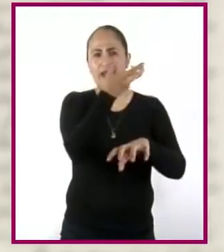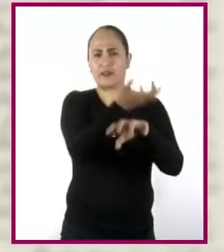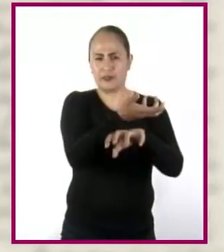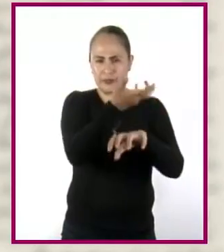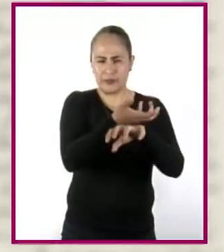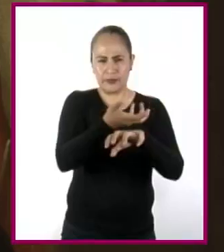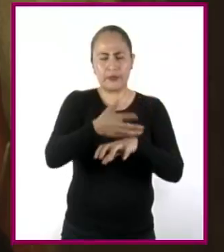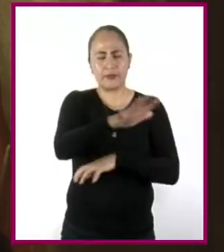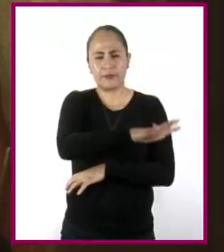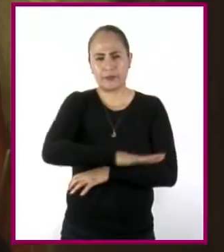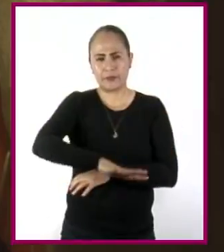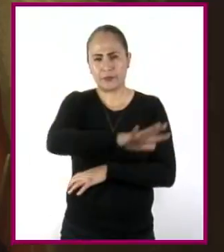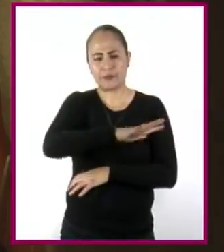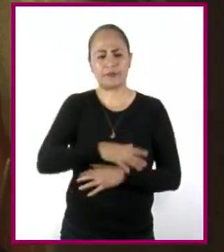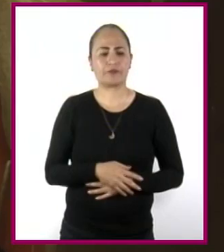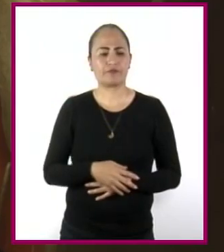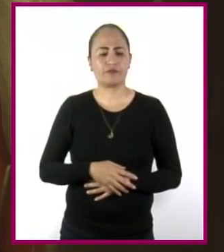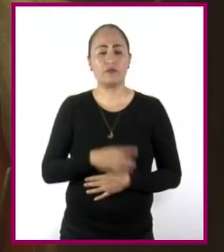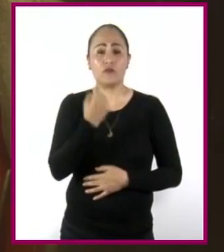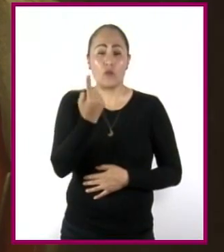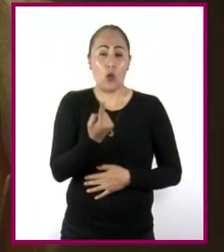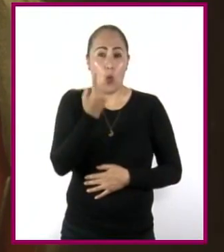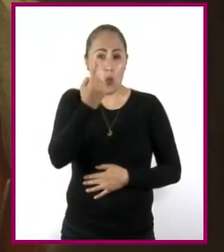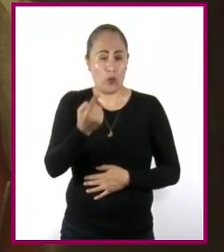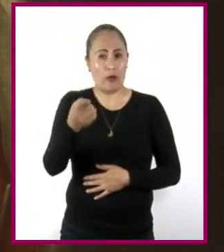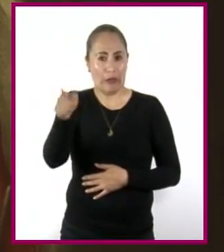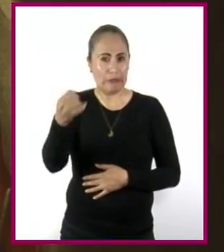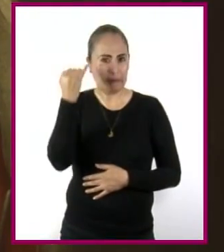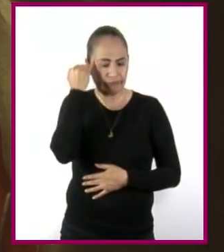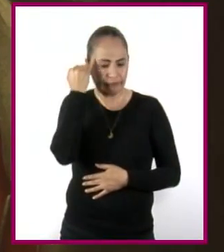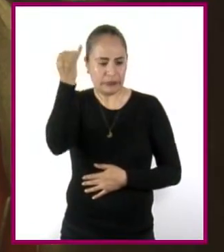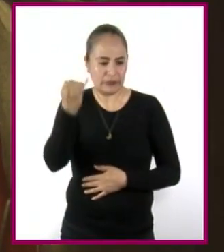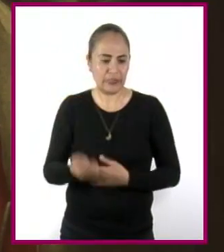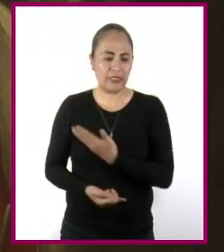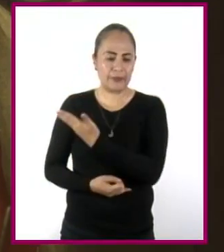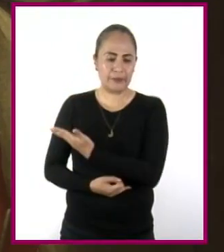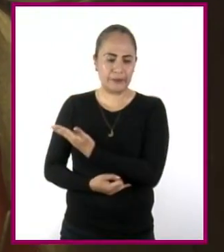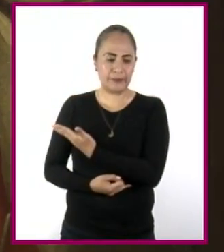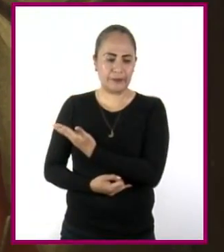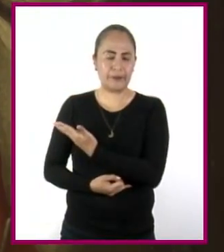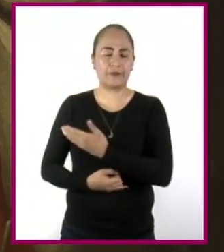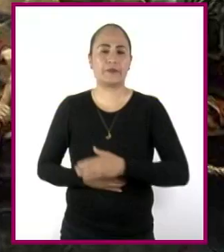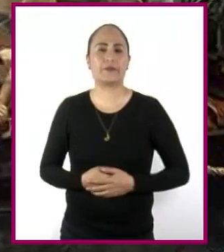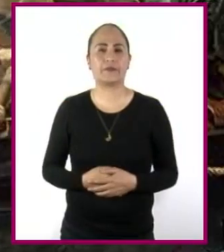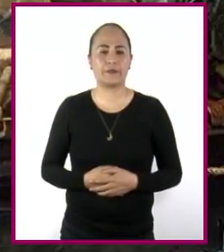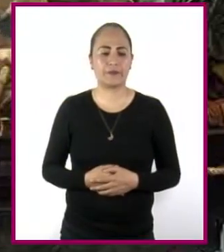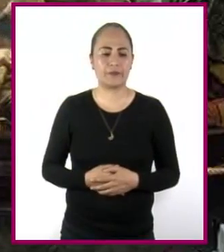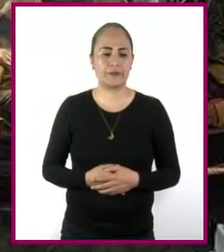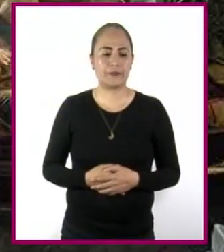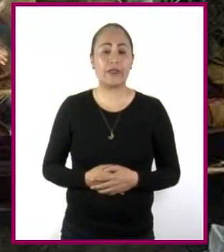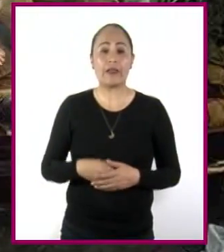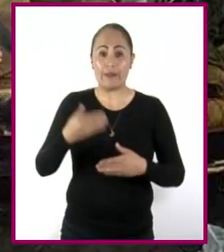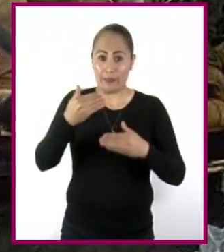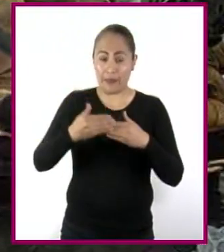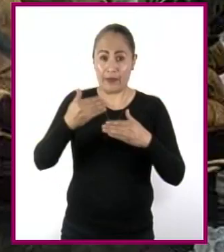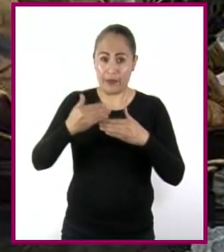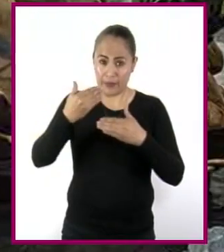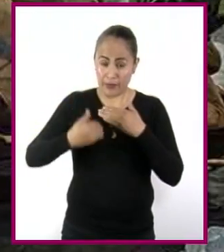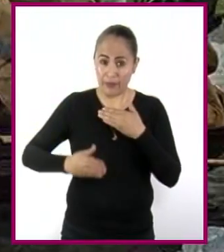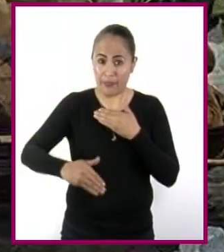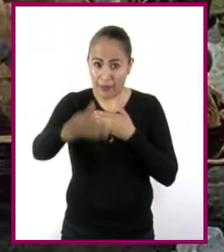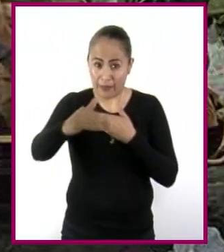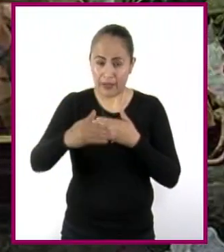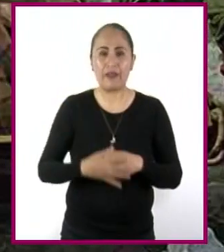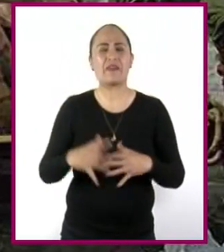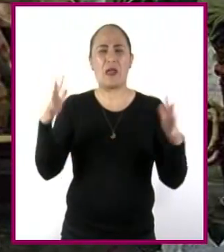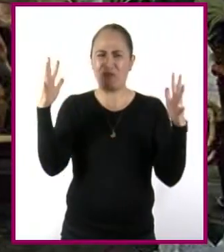Unidos. Uno de sus principales autores fue Thomas Jefferson. Desde entonces, se vivió